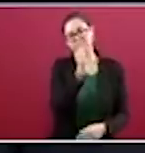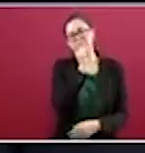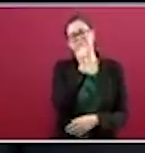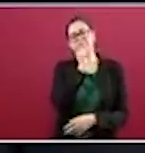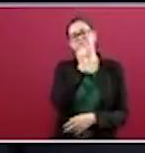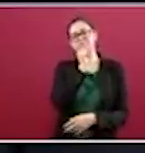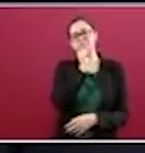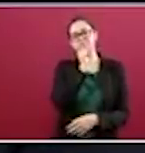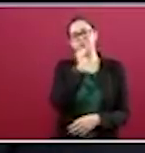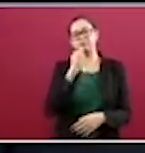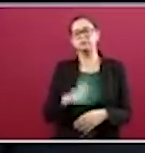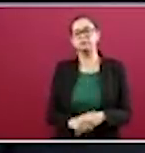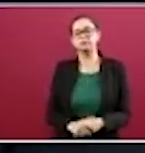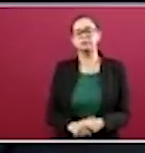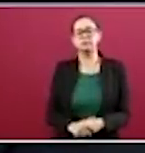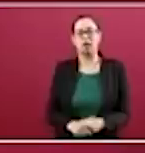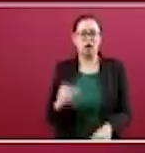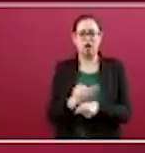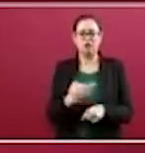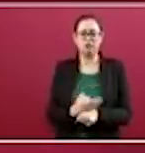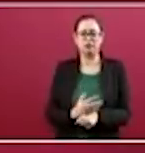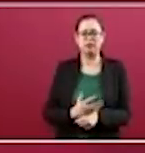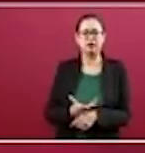este momento se está haciendo es